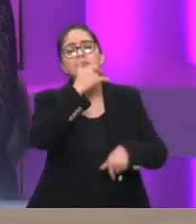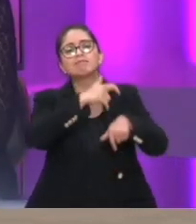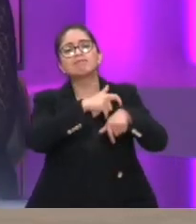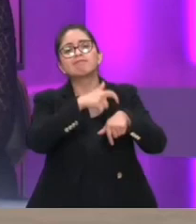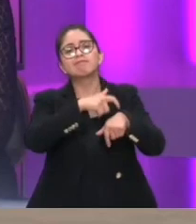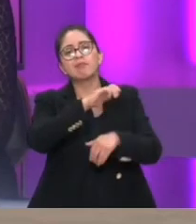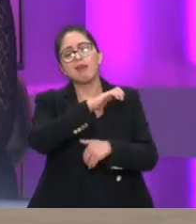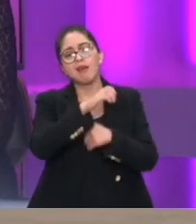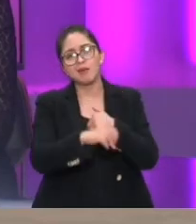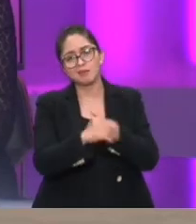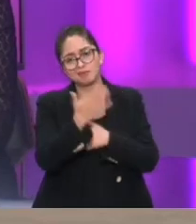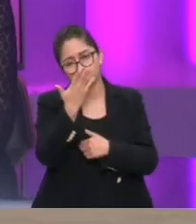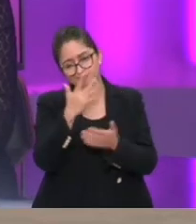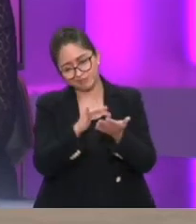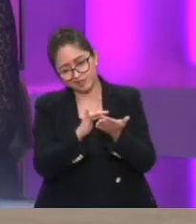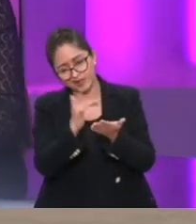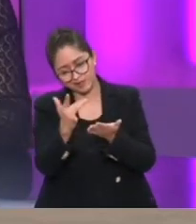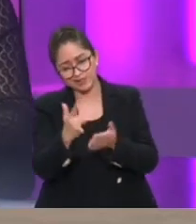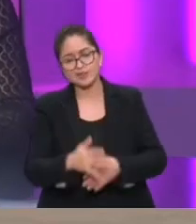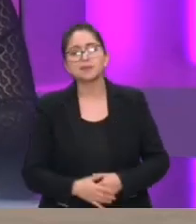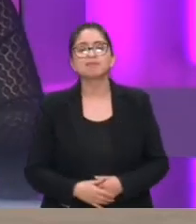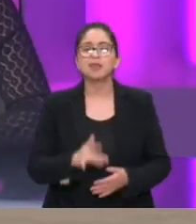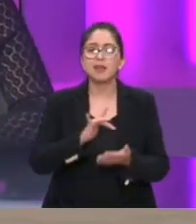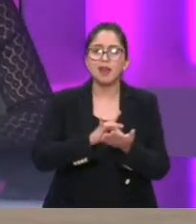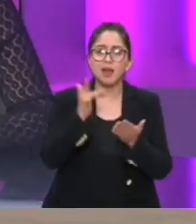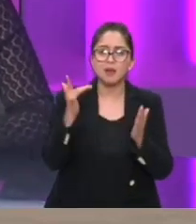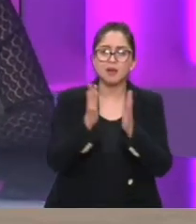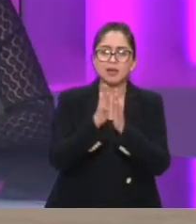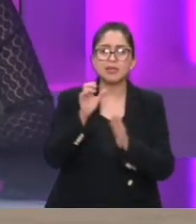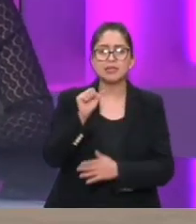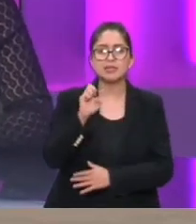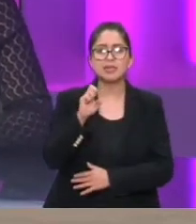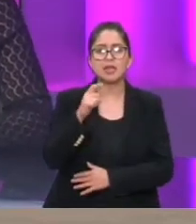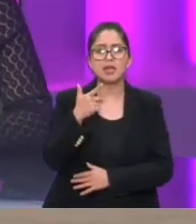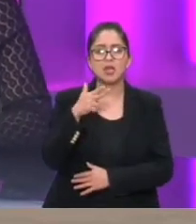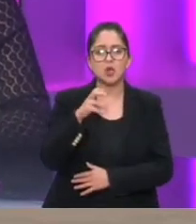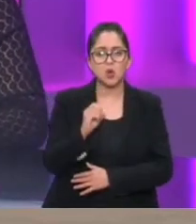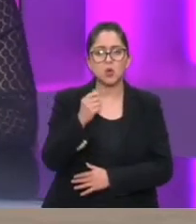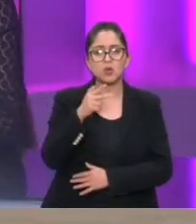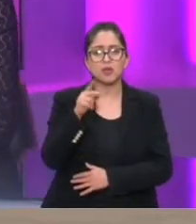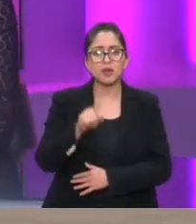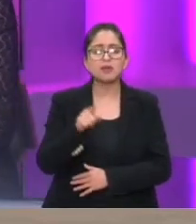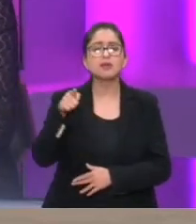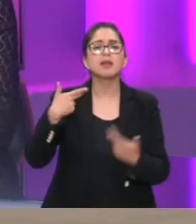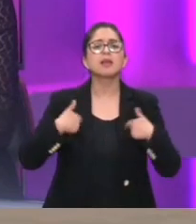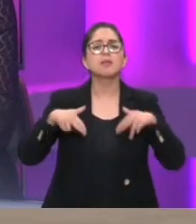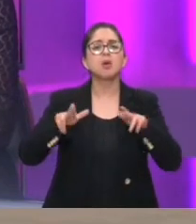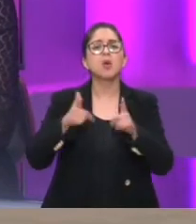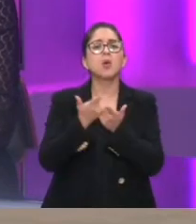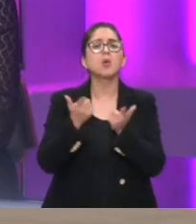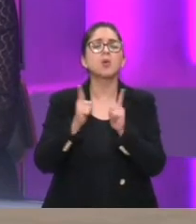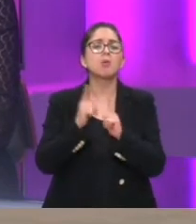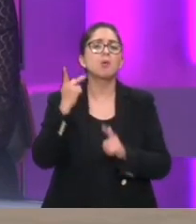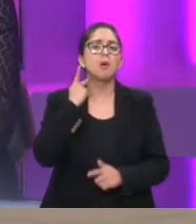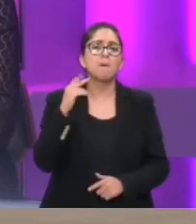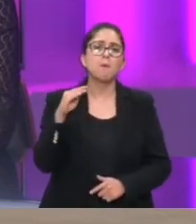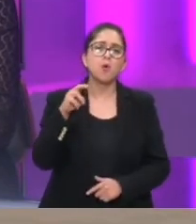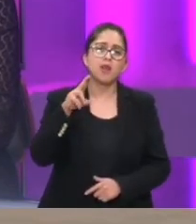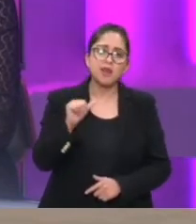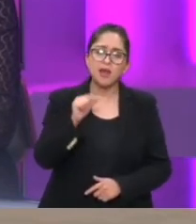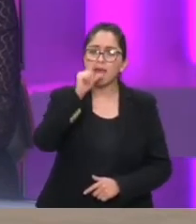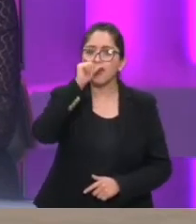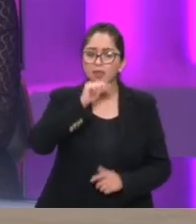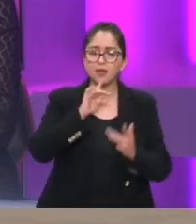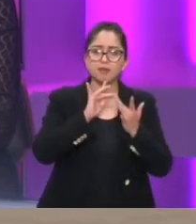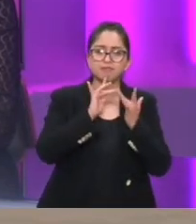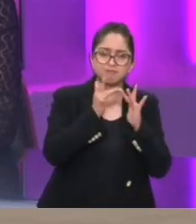agradecemos mucho. Nos va a ayudar. Gracias. Le agradecemos también su participación al diputado Sergio Gutiérrez Luna, representante de Morena ante el INE, quien ya no pudo